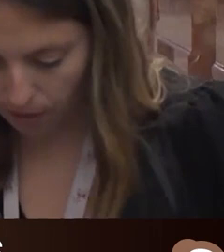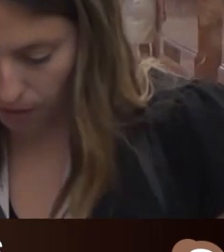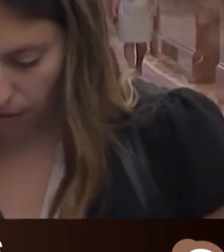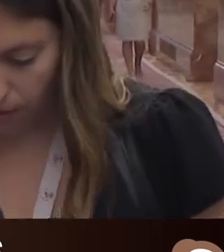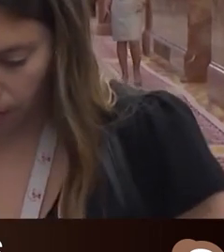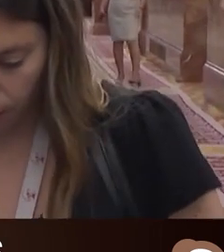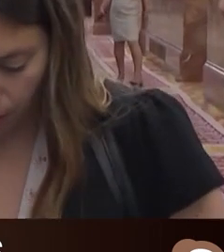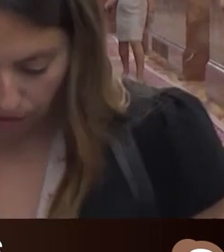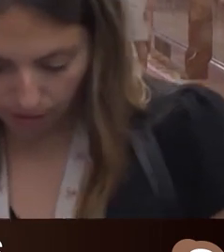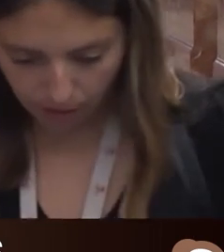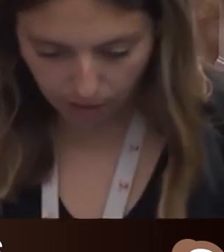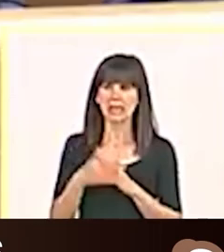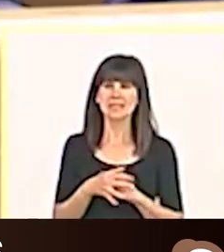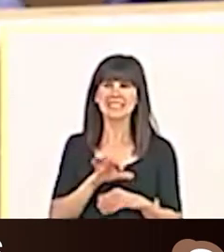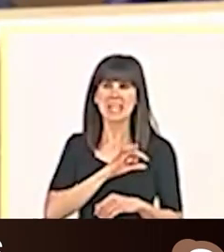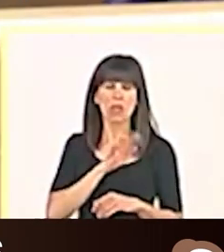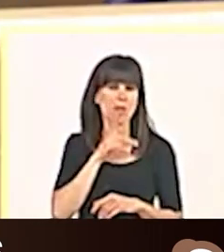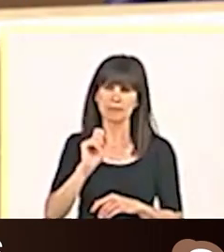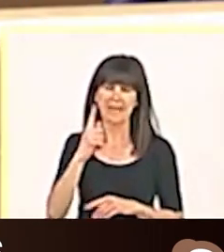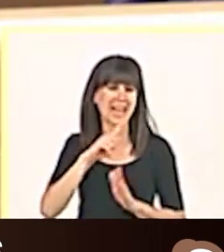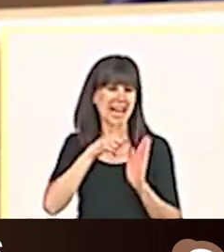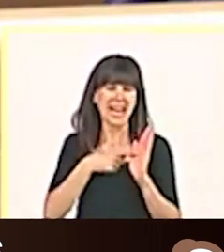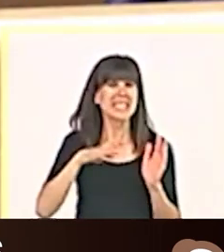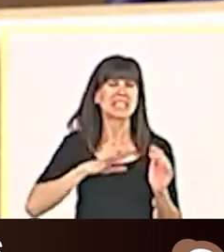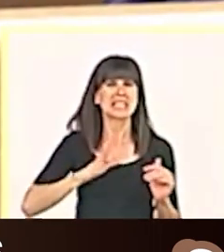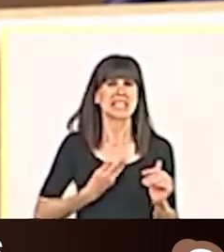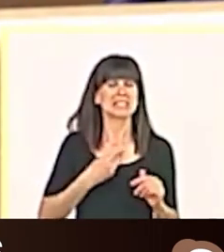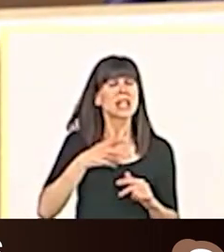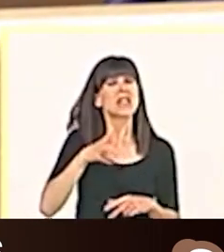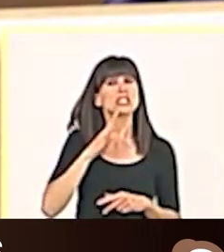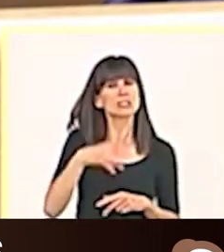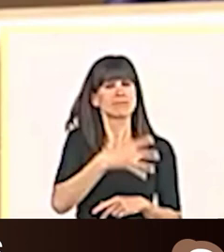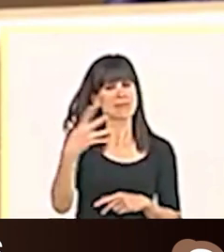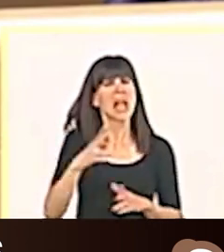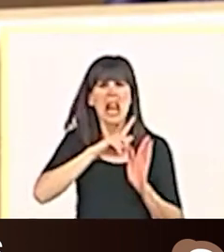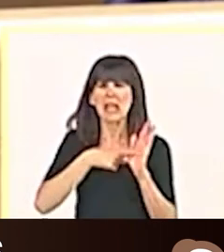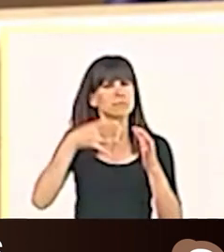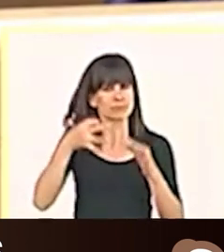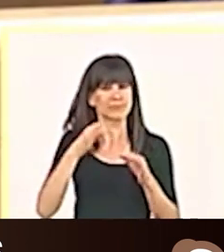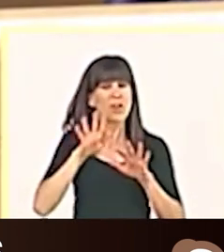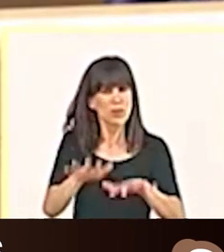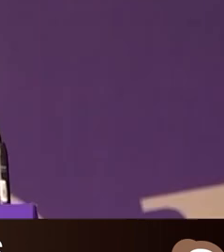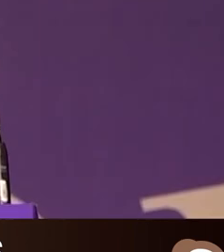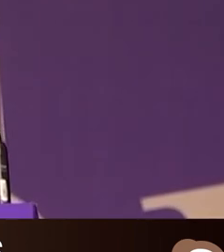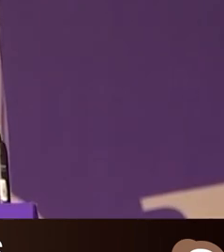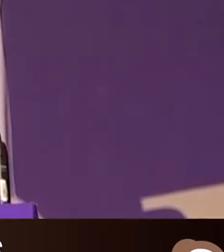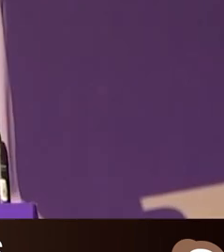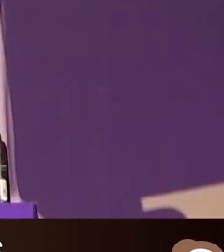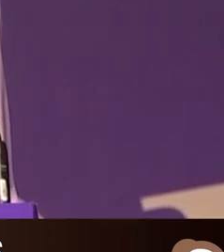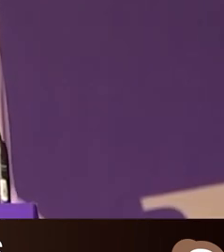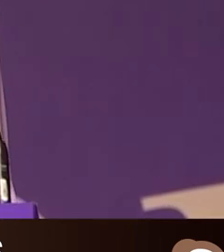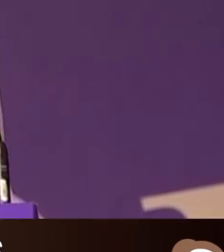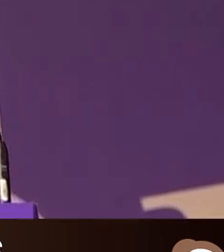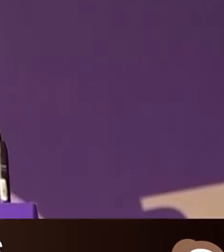tontos, como dices tú, que tuviese repercusión. Le han dado toda la repercusión posible, pero es un caso fabricado, es proceso, para que, por